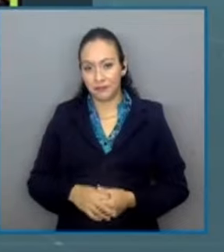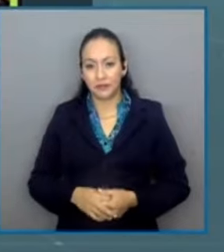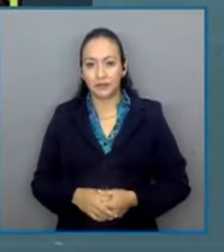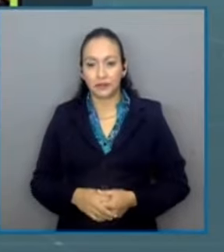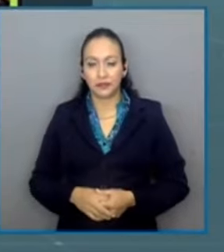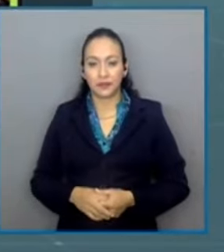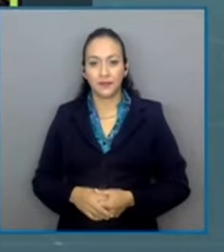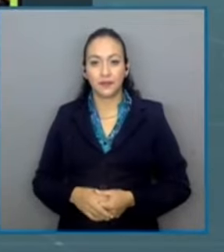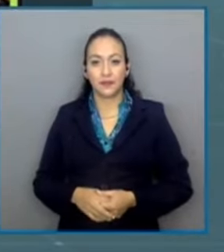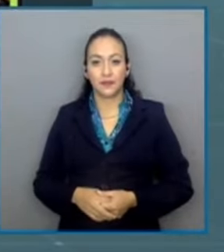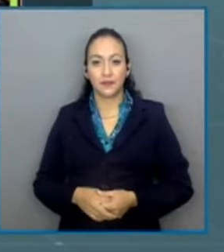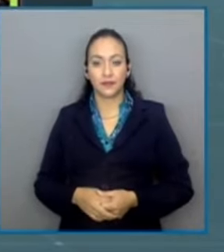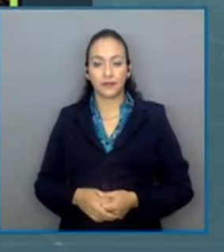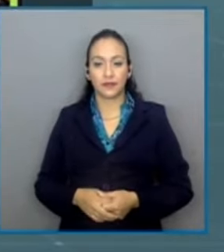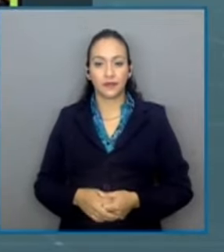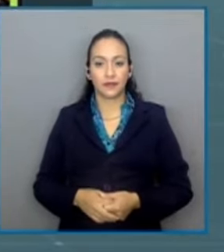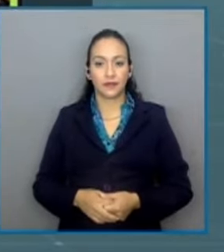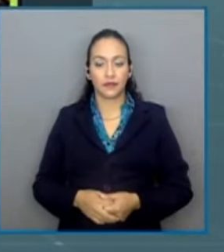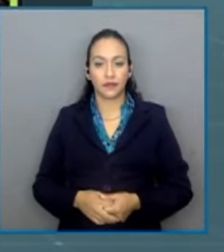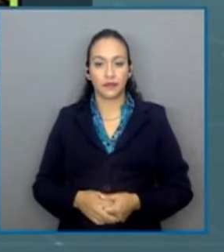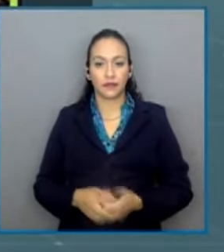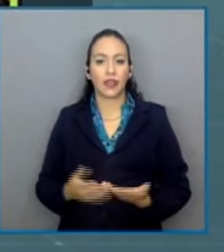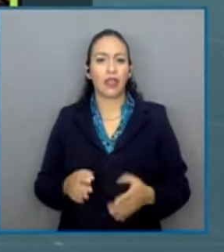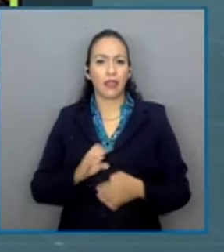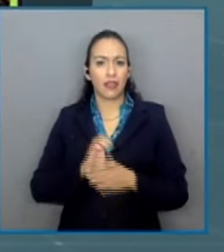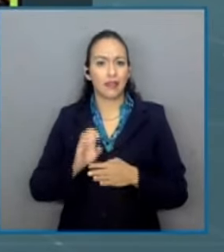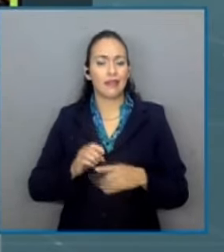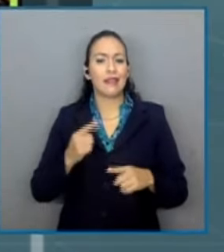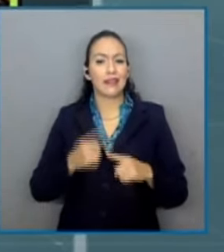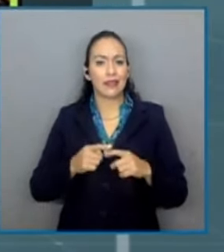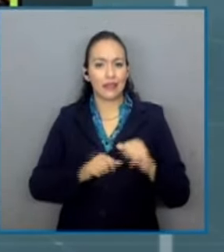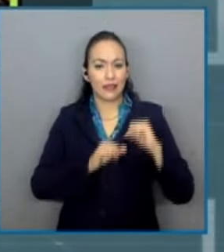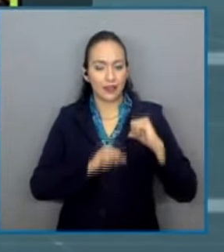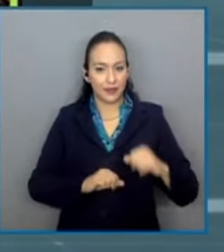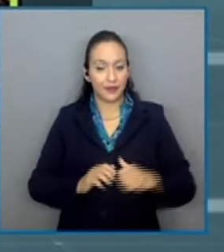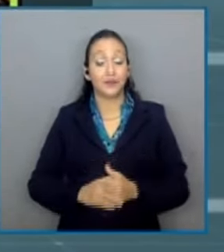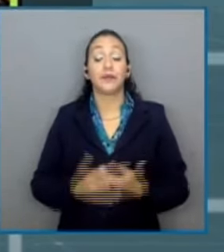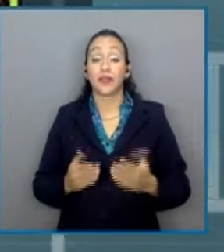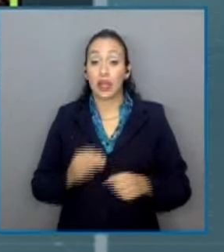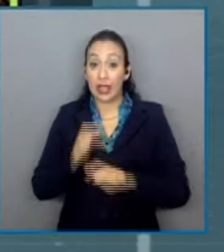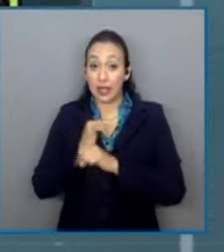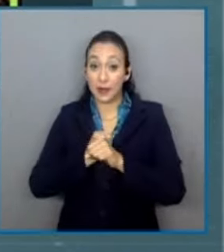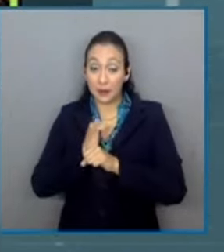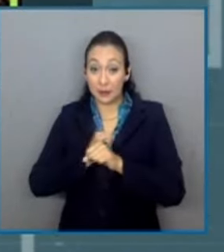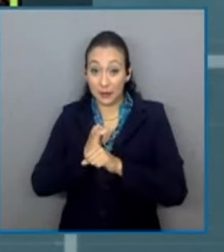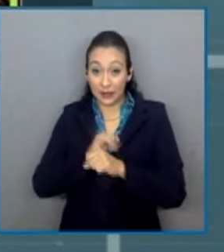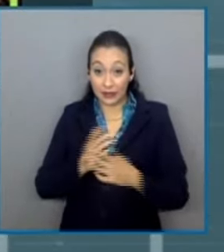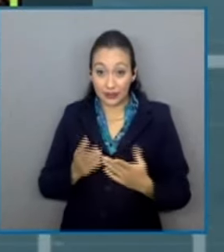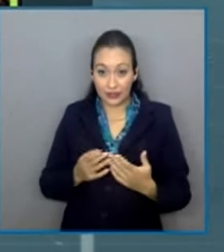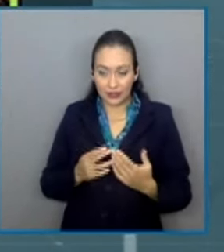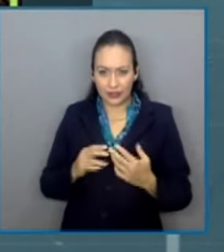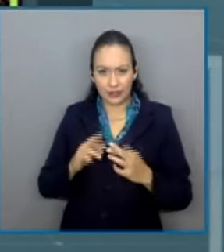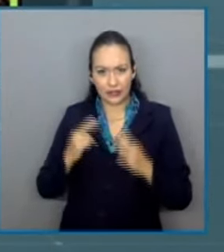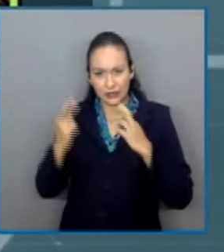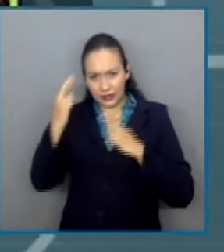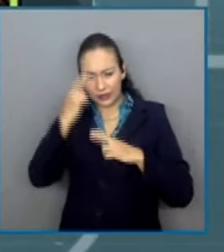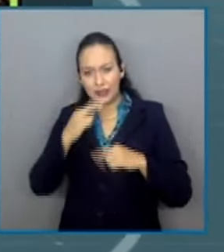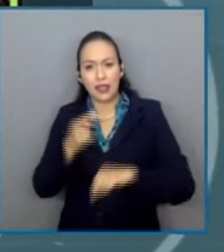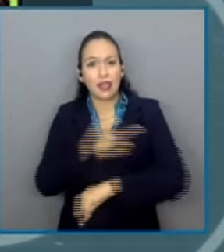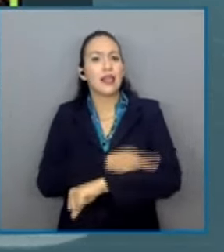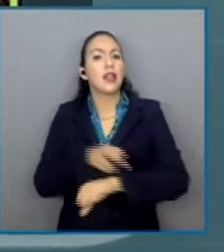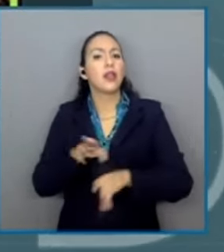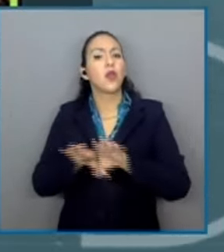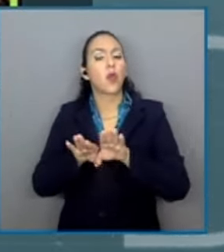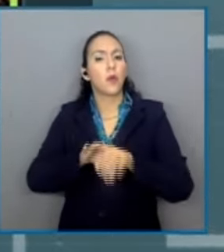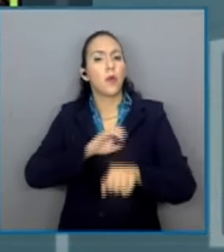Conforme al marco normativo vigente, el estudio y acreditación de las infracciones denunciadas debe realizarse a través del procedimiento especial sancionador,